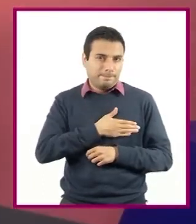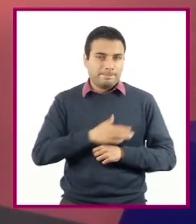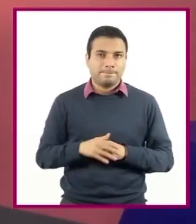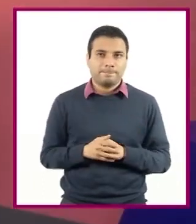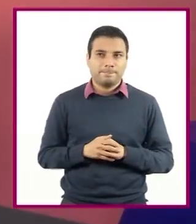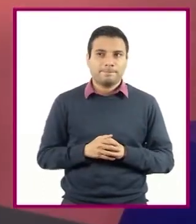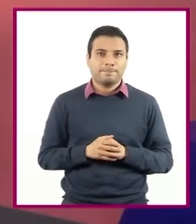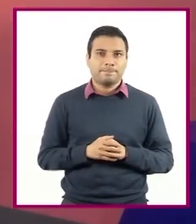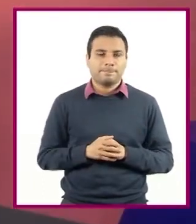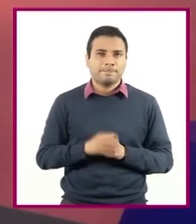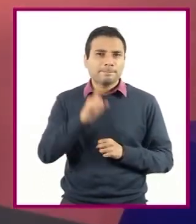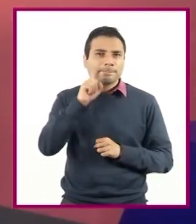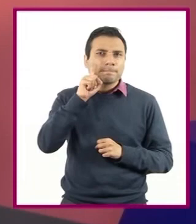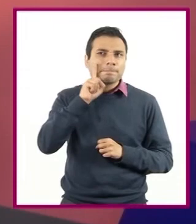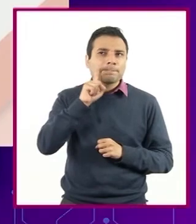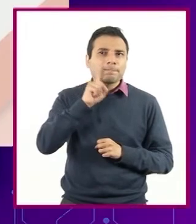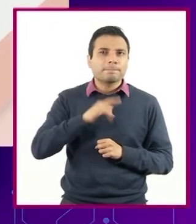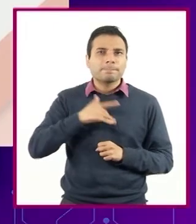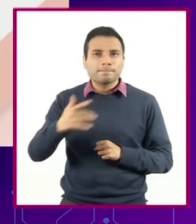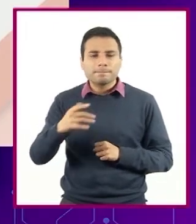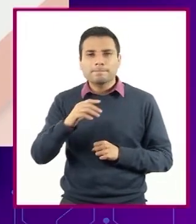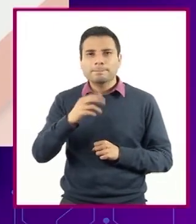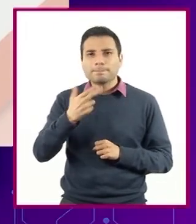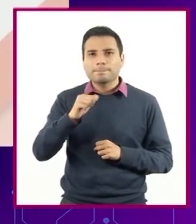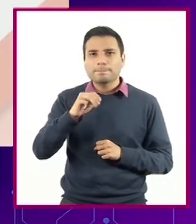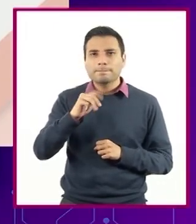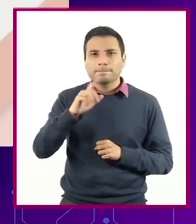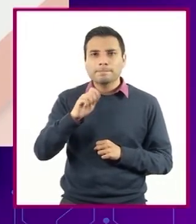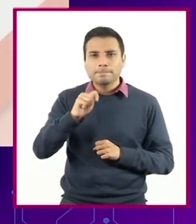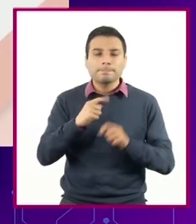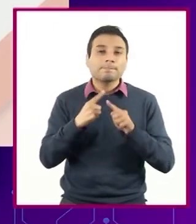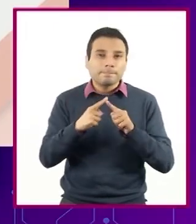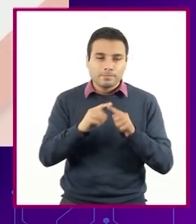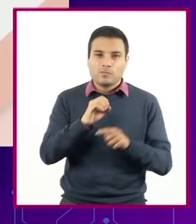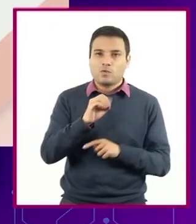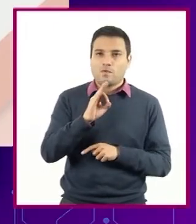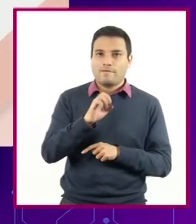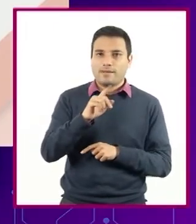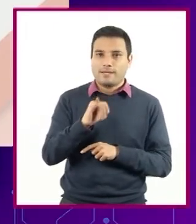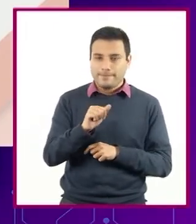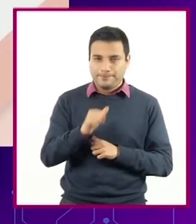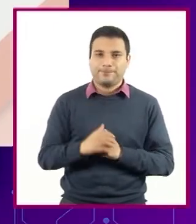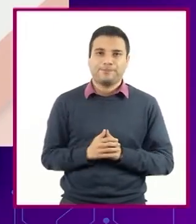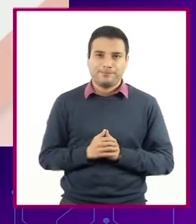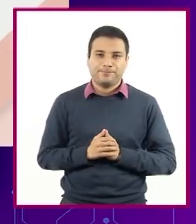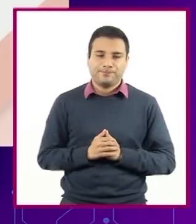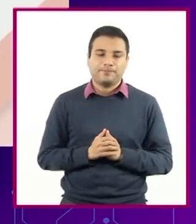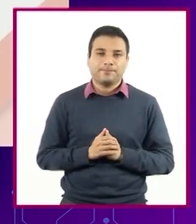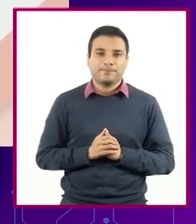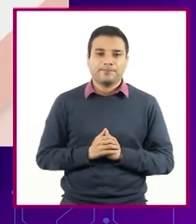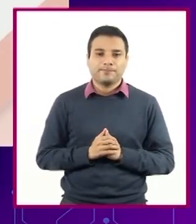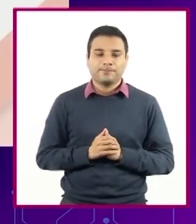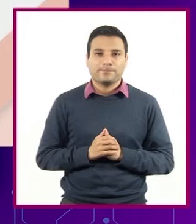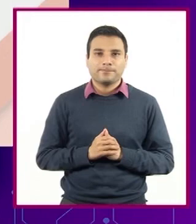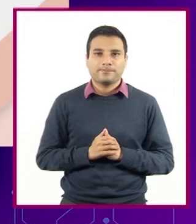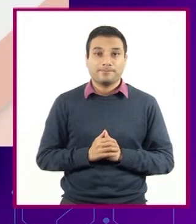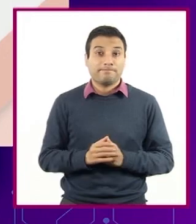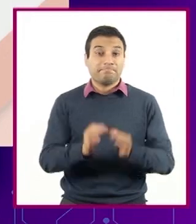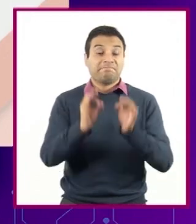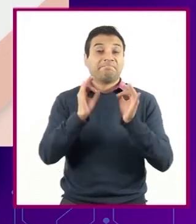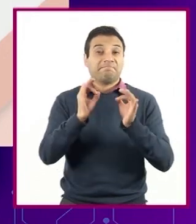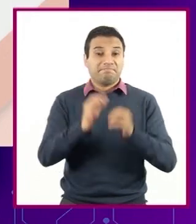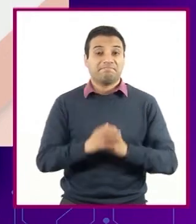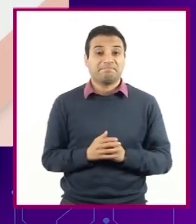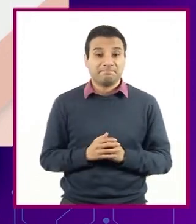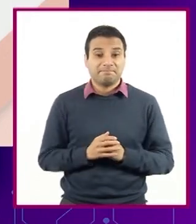la enamorada de Hamlet. Ofelia, uno de los dos personajes femeninos en la obra.